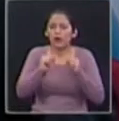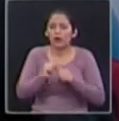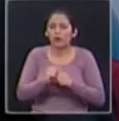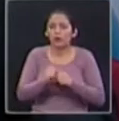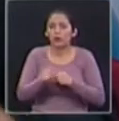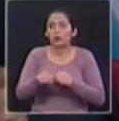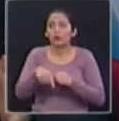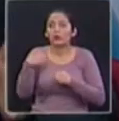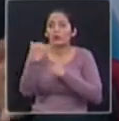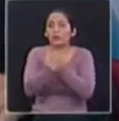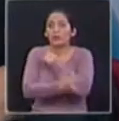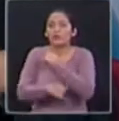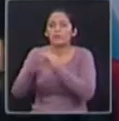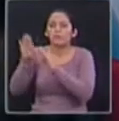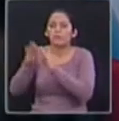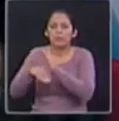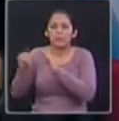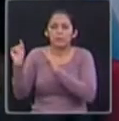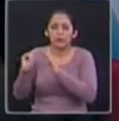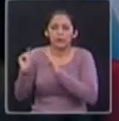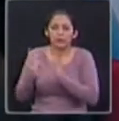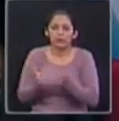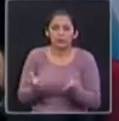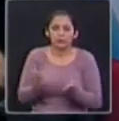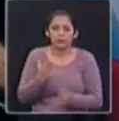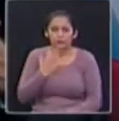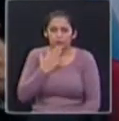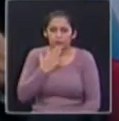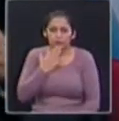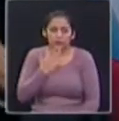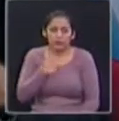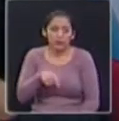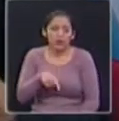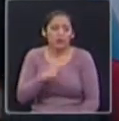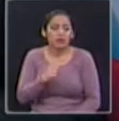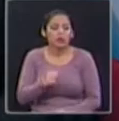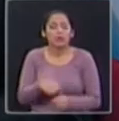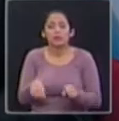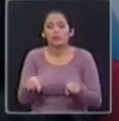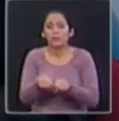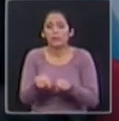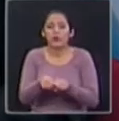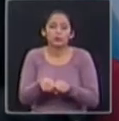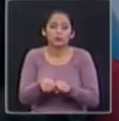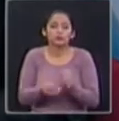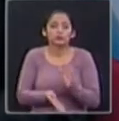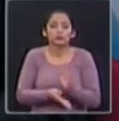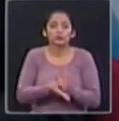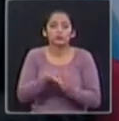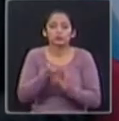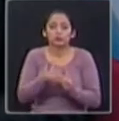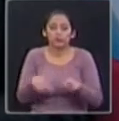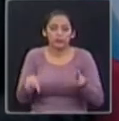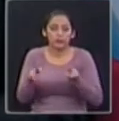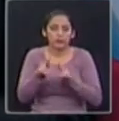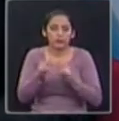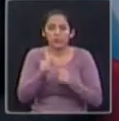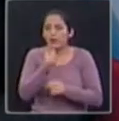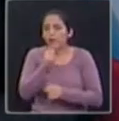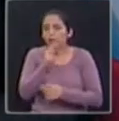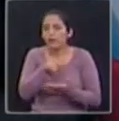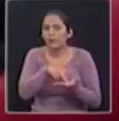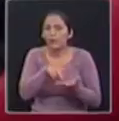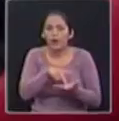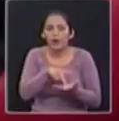de esa manera hay producción local aunque sea ineficiente pero producción local pero quién paga es consumido lo